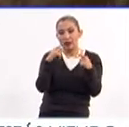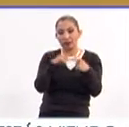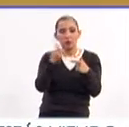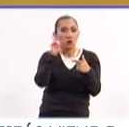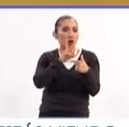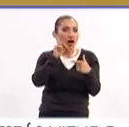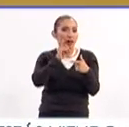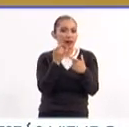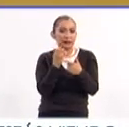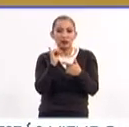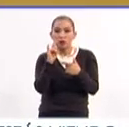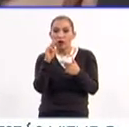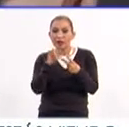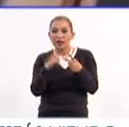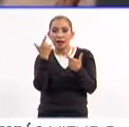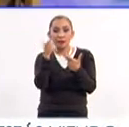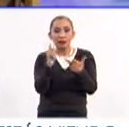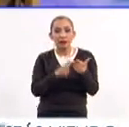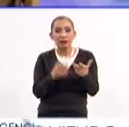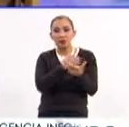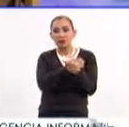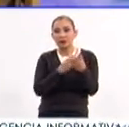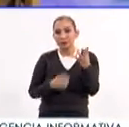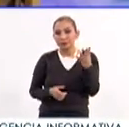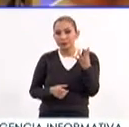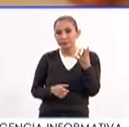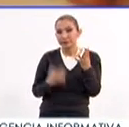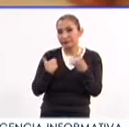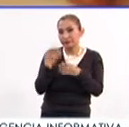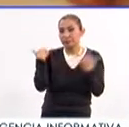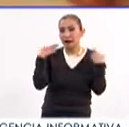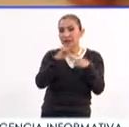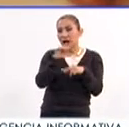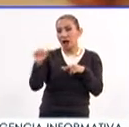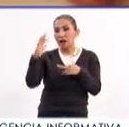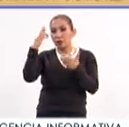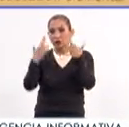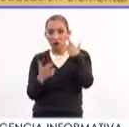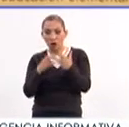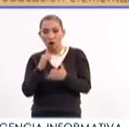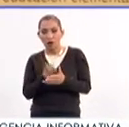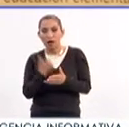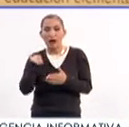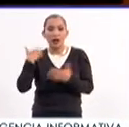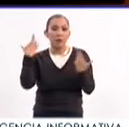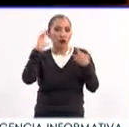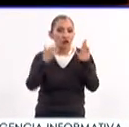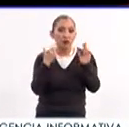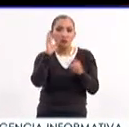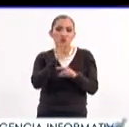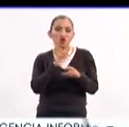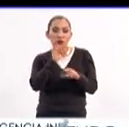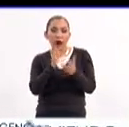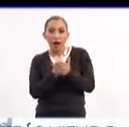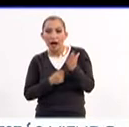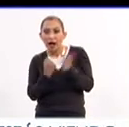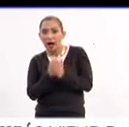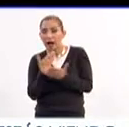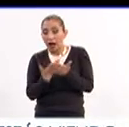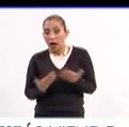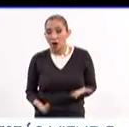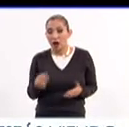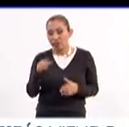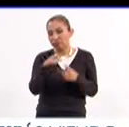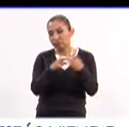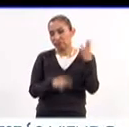mujeres insurgentes, libertad y educación, de maestras a revolucionarias, de la revolución feminista al tiempo presente,